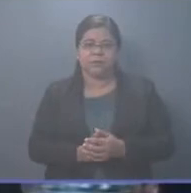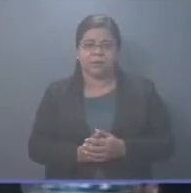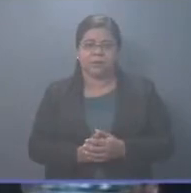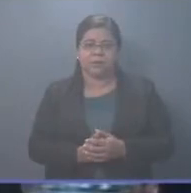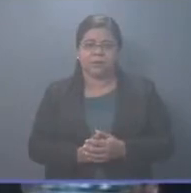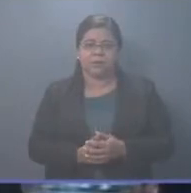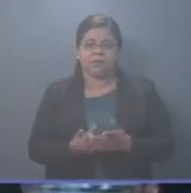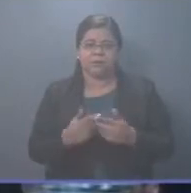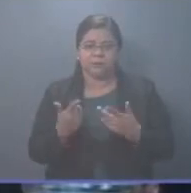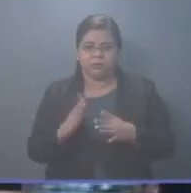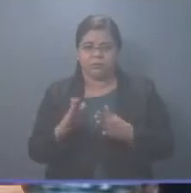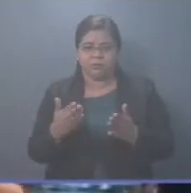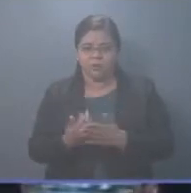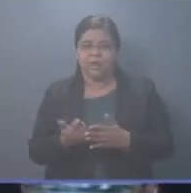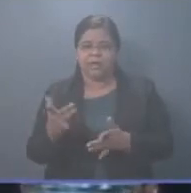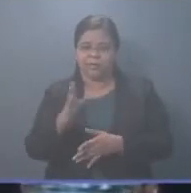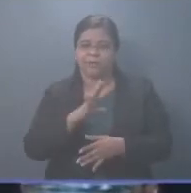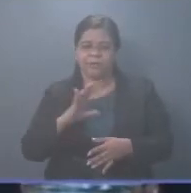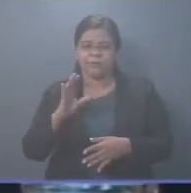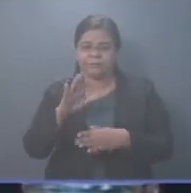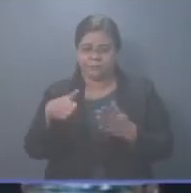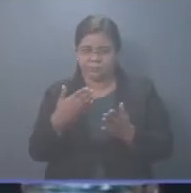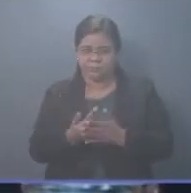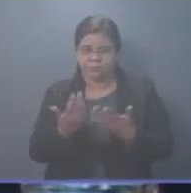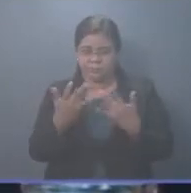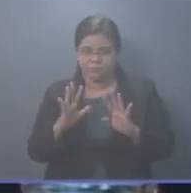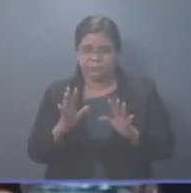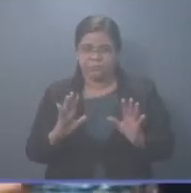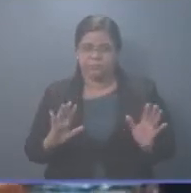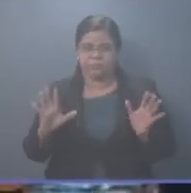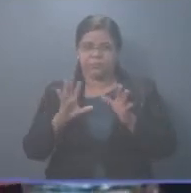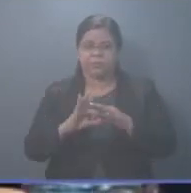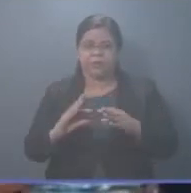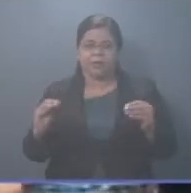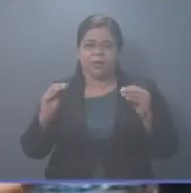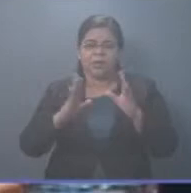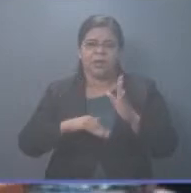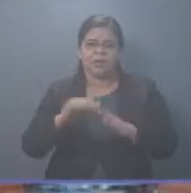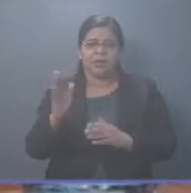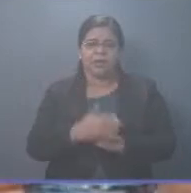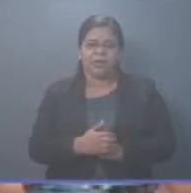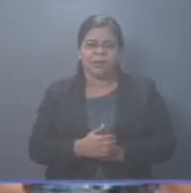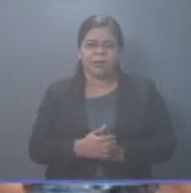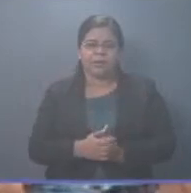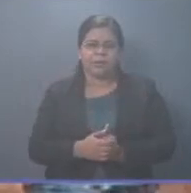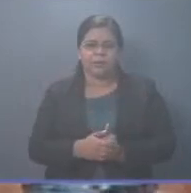que subsidiarles la mitad. Solo me parece una puerta abierta para que sigan abusando.